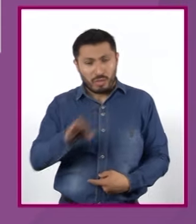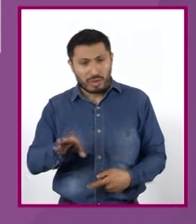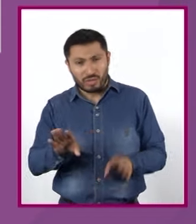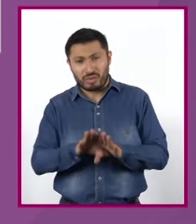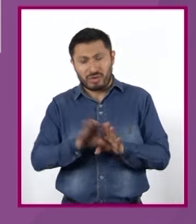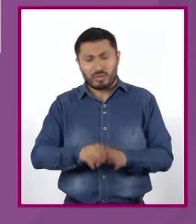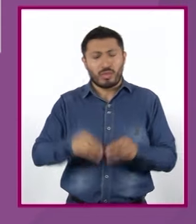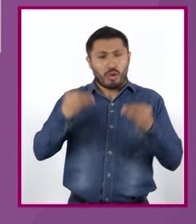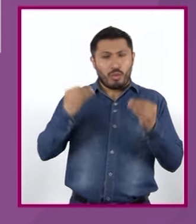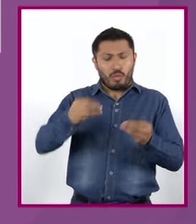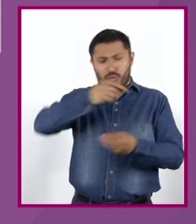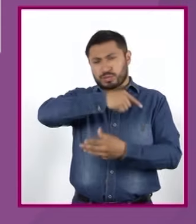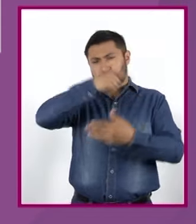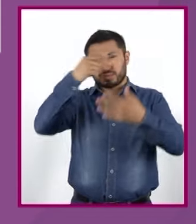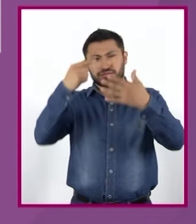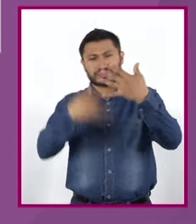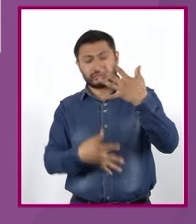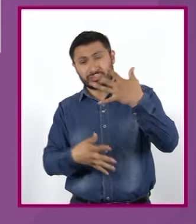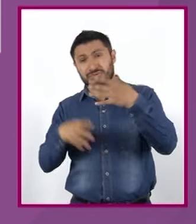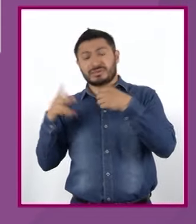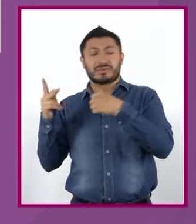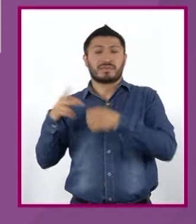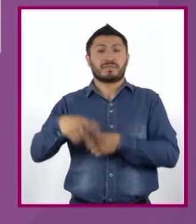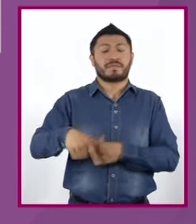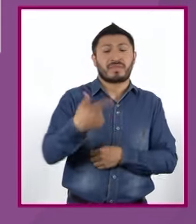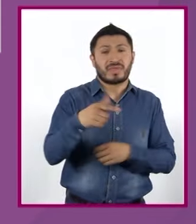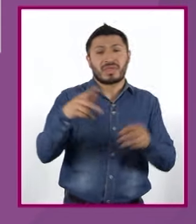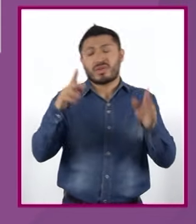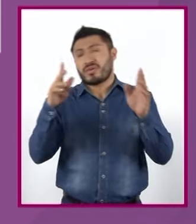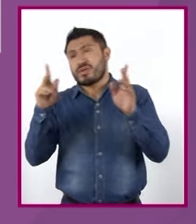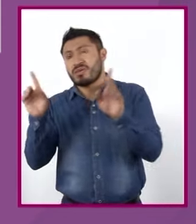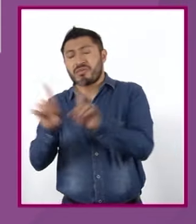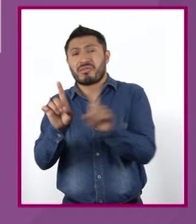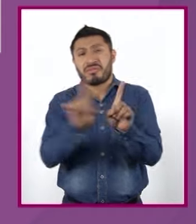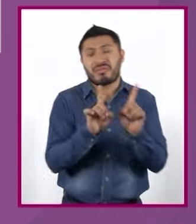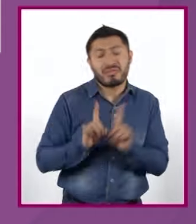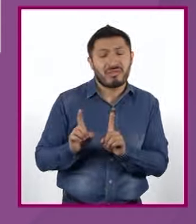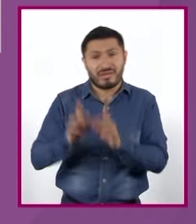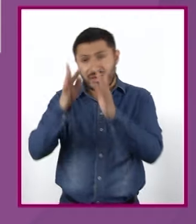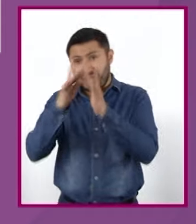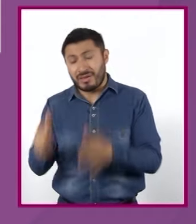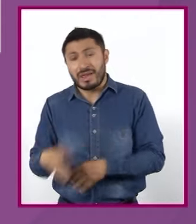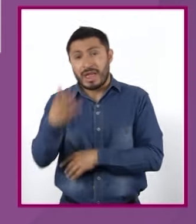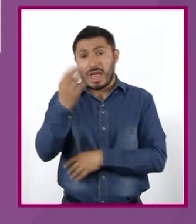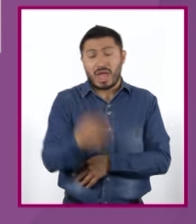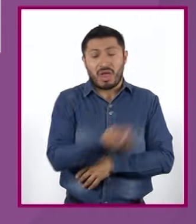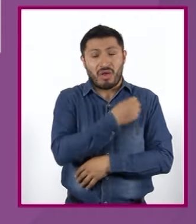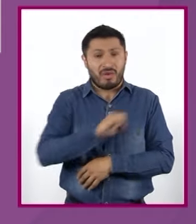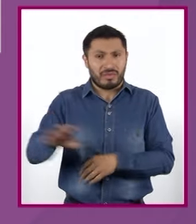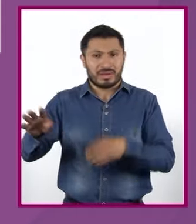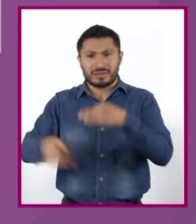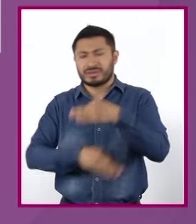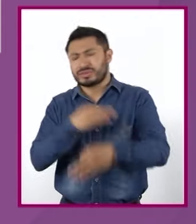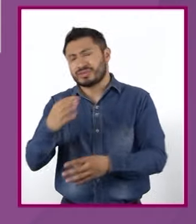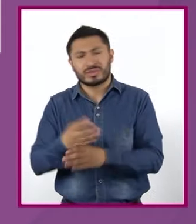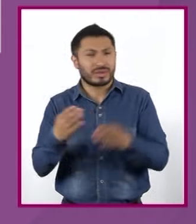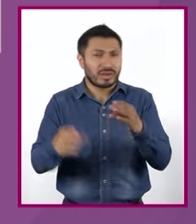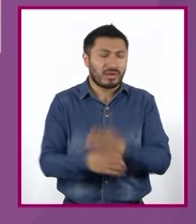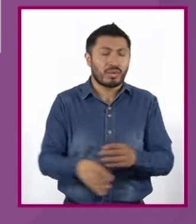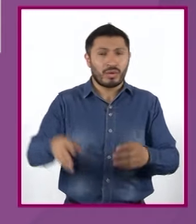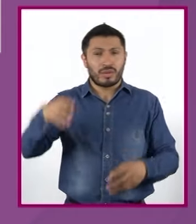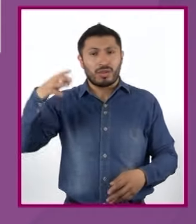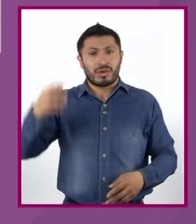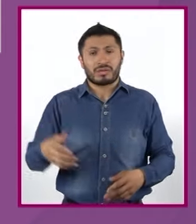dicho, sino todos los 12 pares de Francia, y aún todos los 9 de la fama, pues a todas las hazañas que